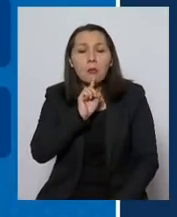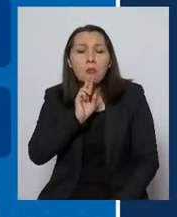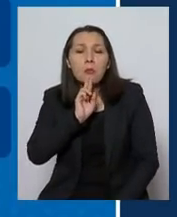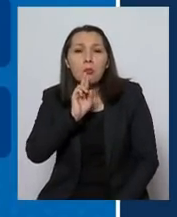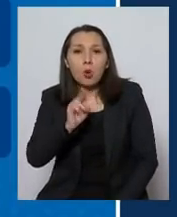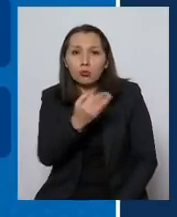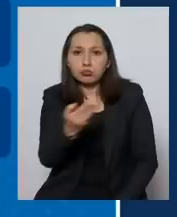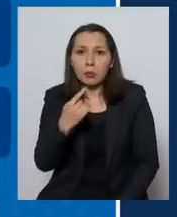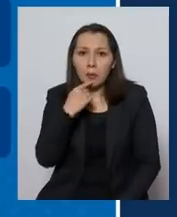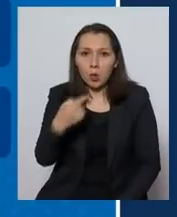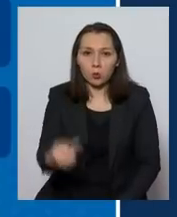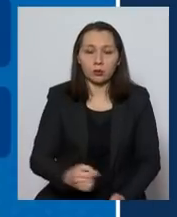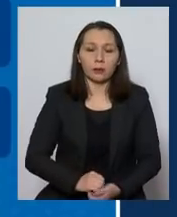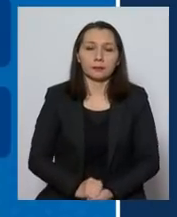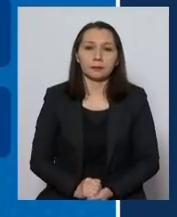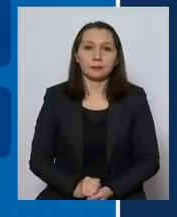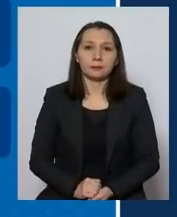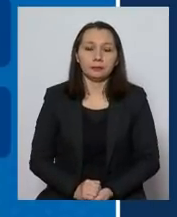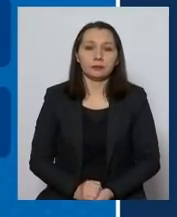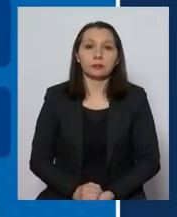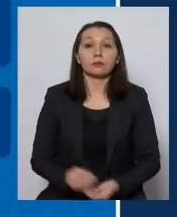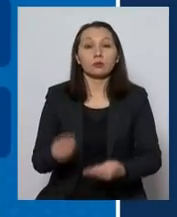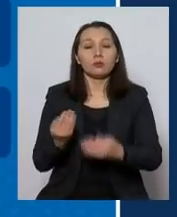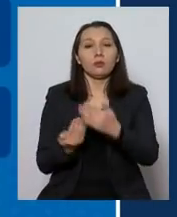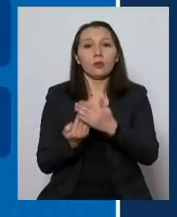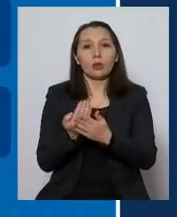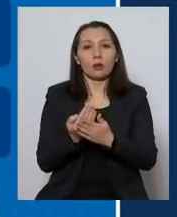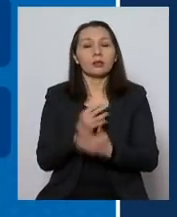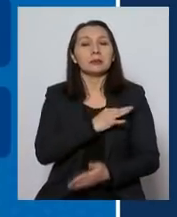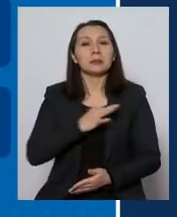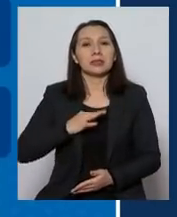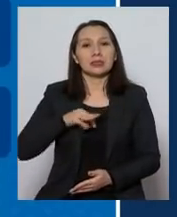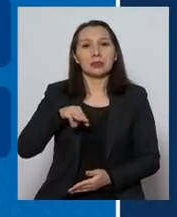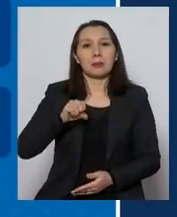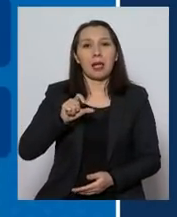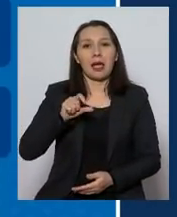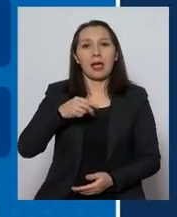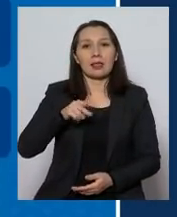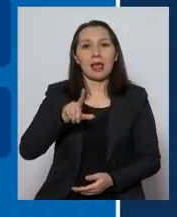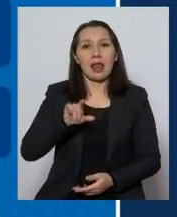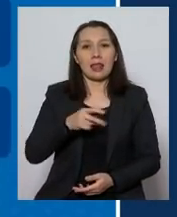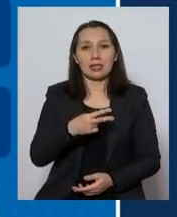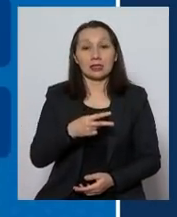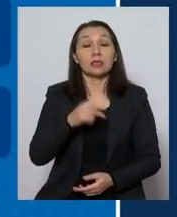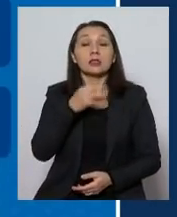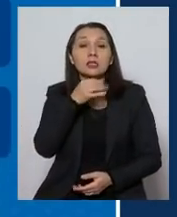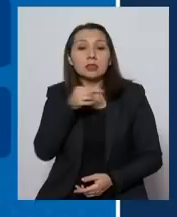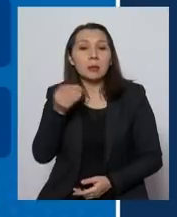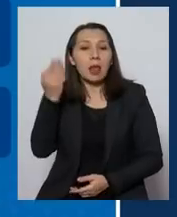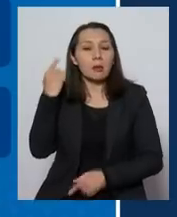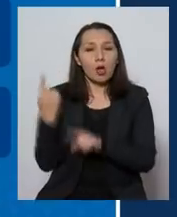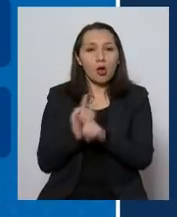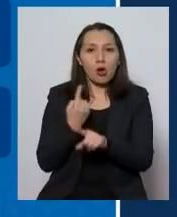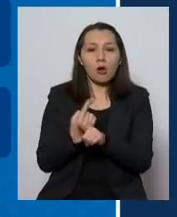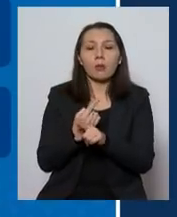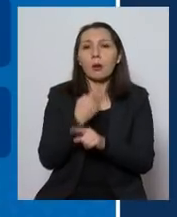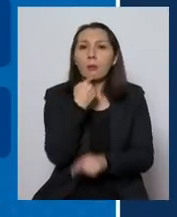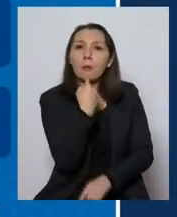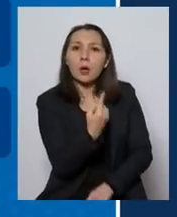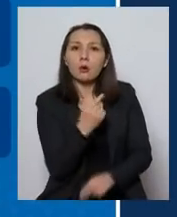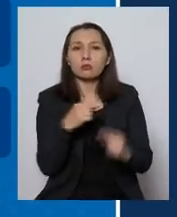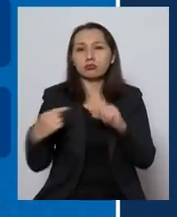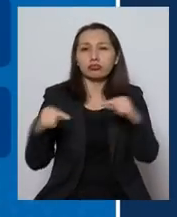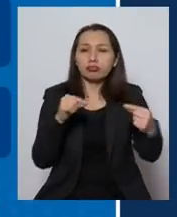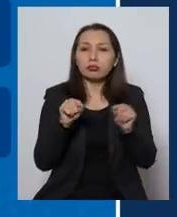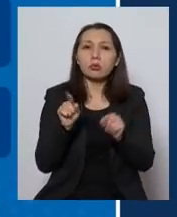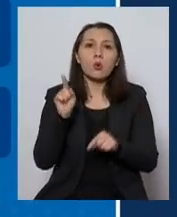sus preguntas. Buenos días para el ministro Mañalich. La semana pasada conversábamos y le preguntábamos sobre este